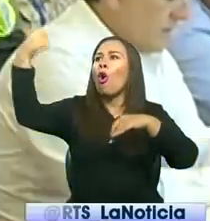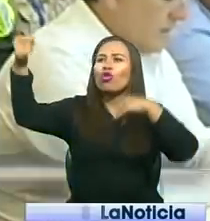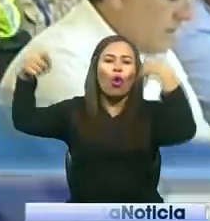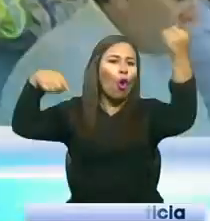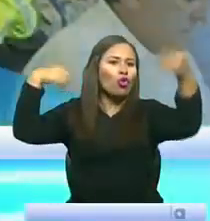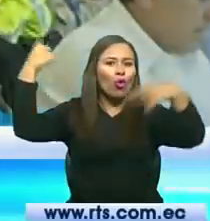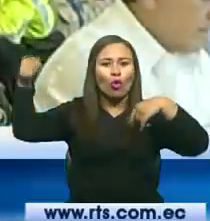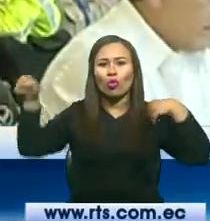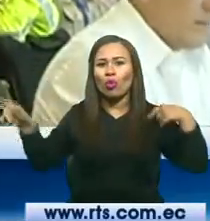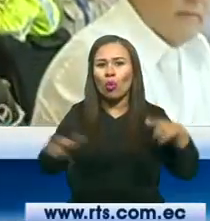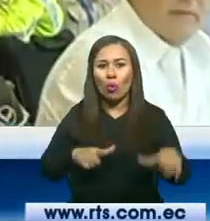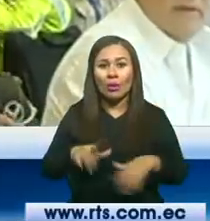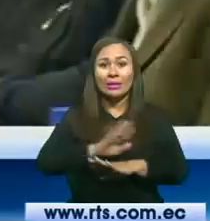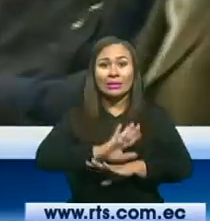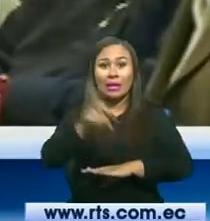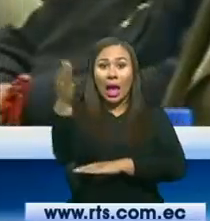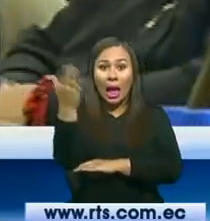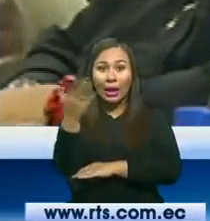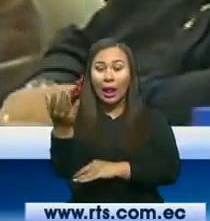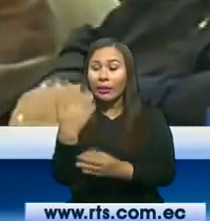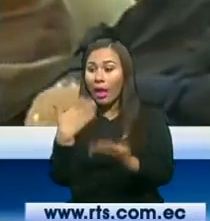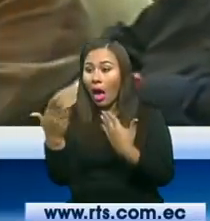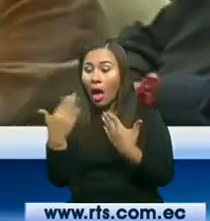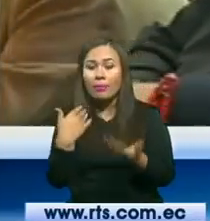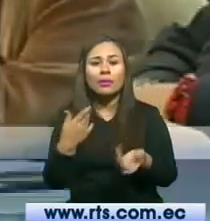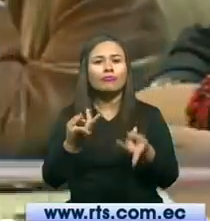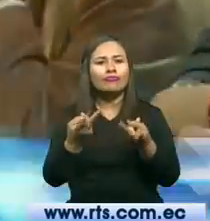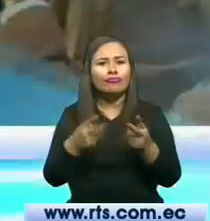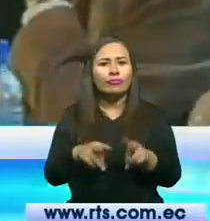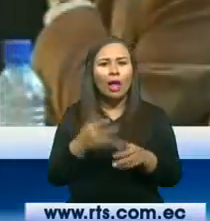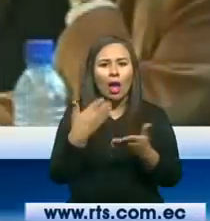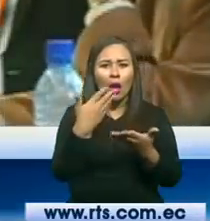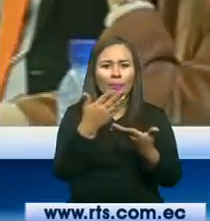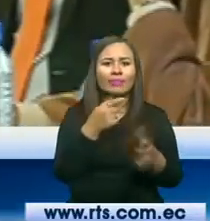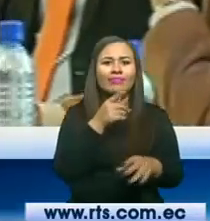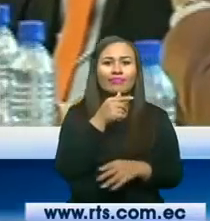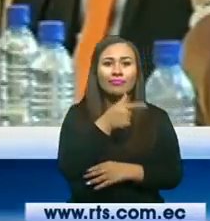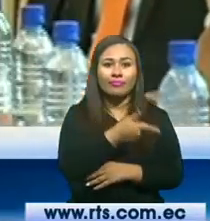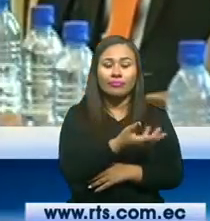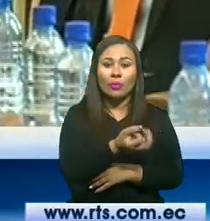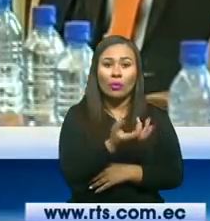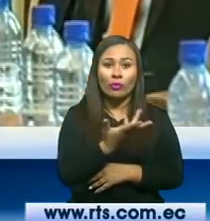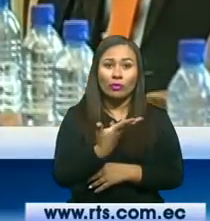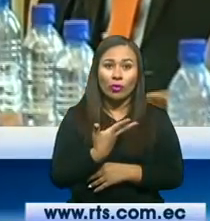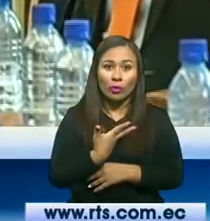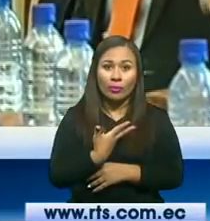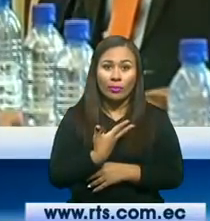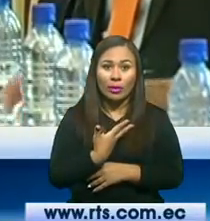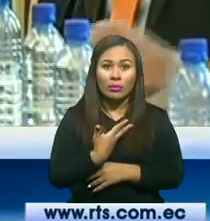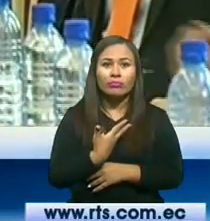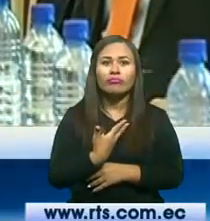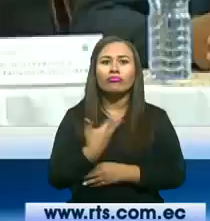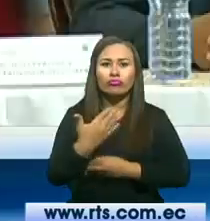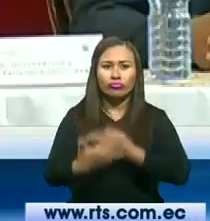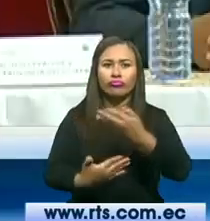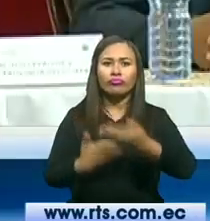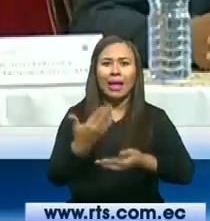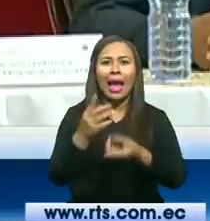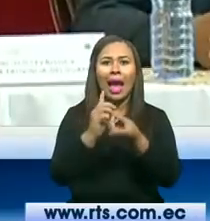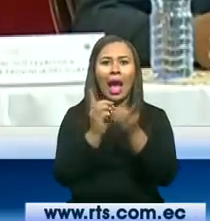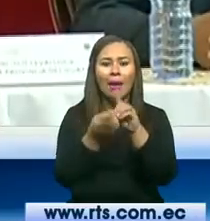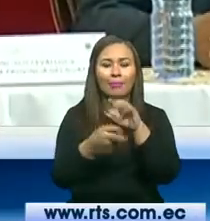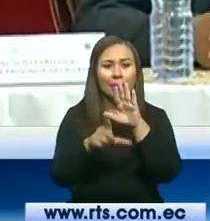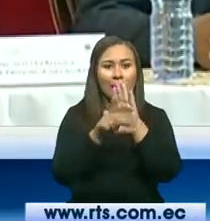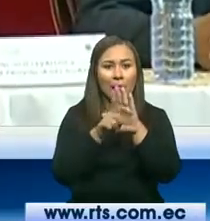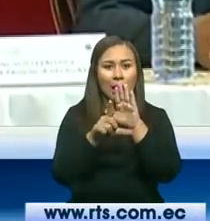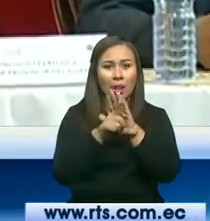y ya sin el alcalde, pero tratando algunos puntos conversados con el burgomaestre, anunciaron que plantearán algunos cambios al Código Orgánico